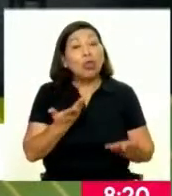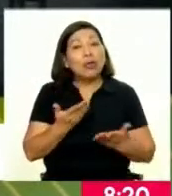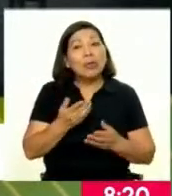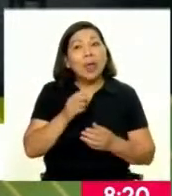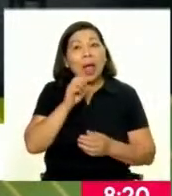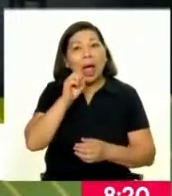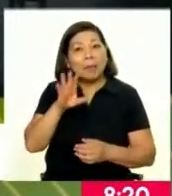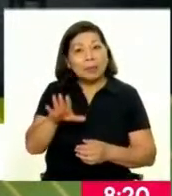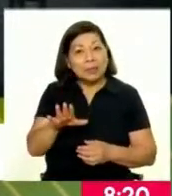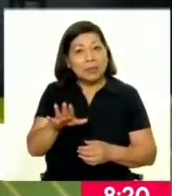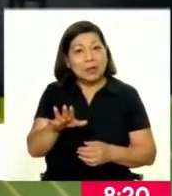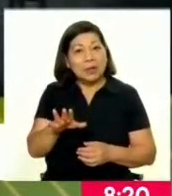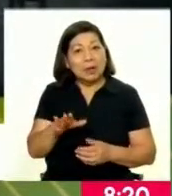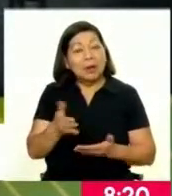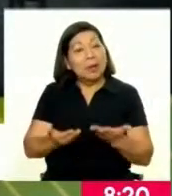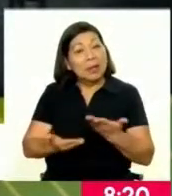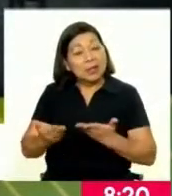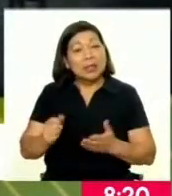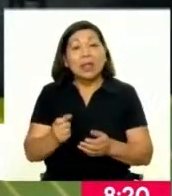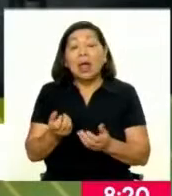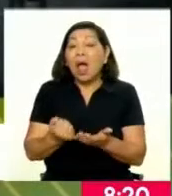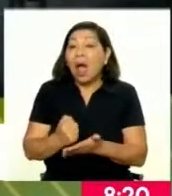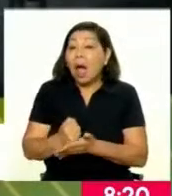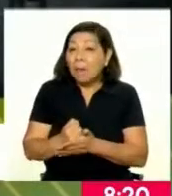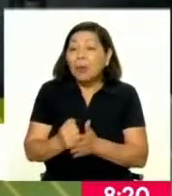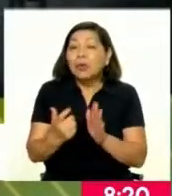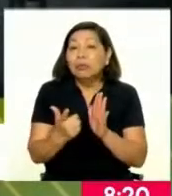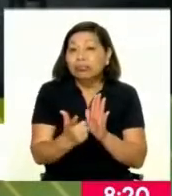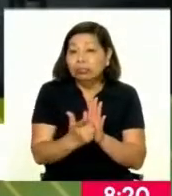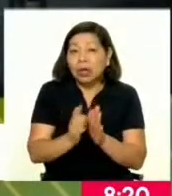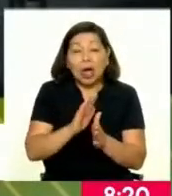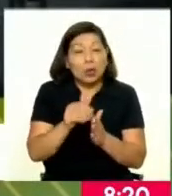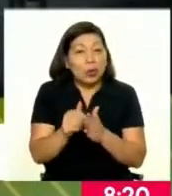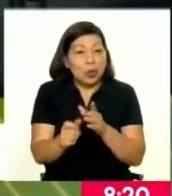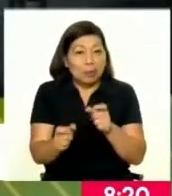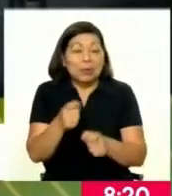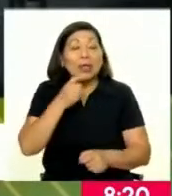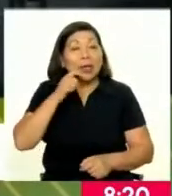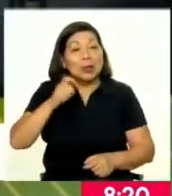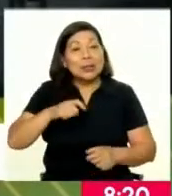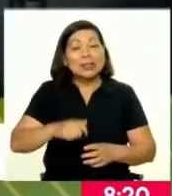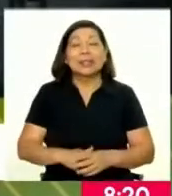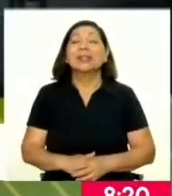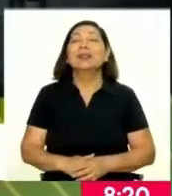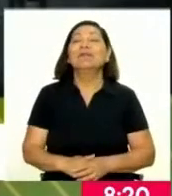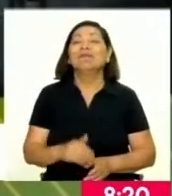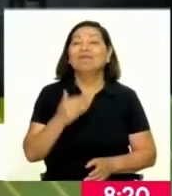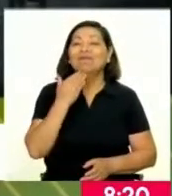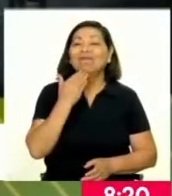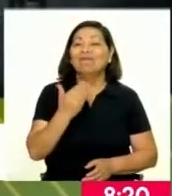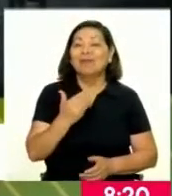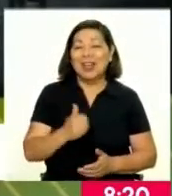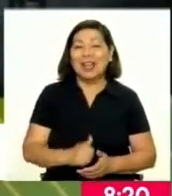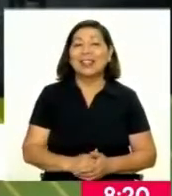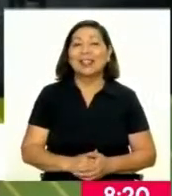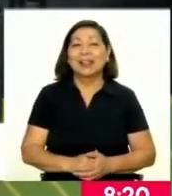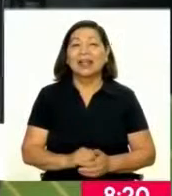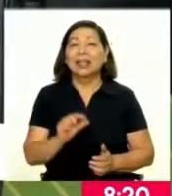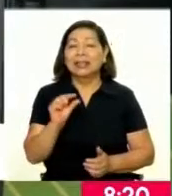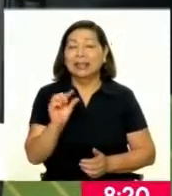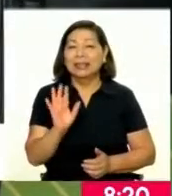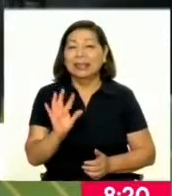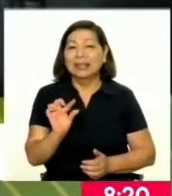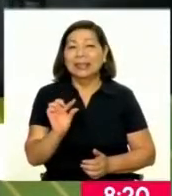brindar, una línea telefónica donde se va a brindar asistencia legal a todas las personas que así lo requieran. Muchísimas gracias entonces por habernos...